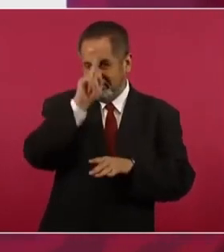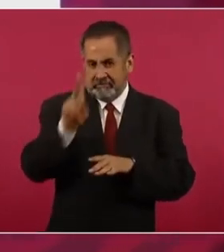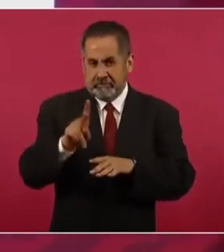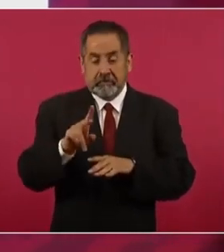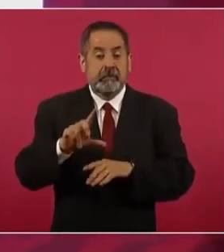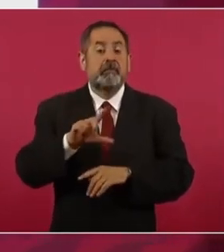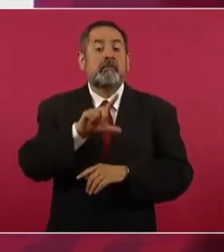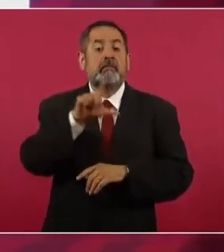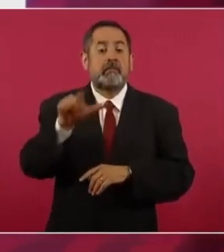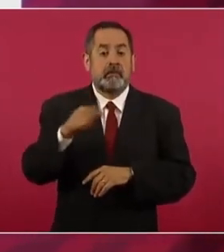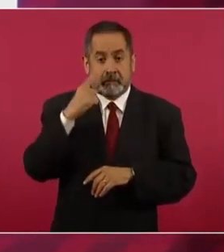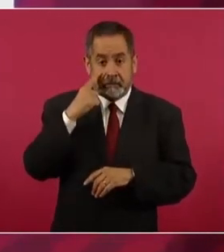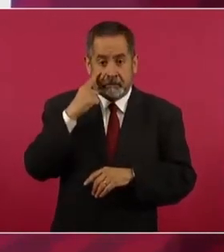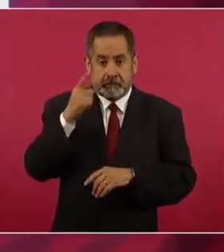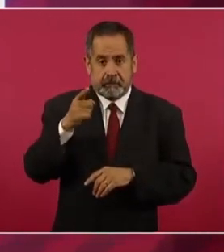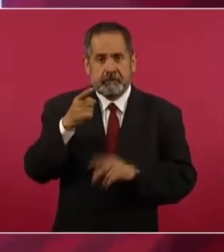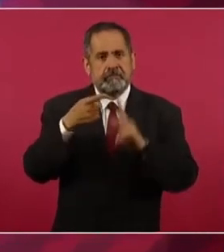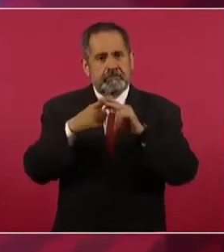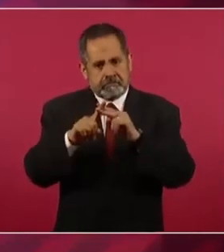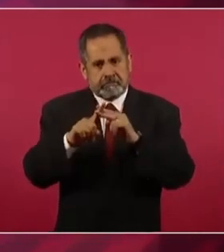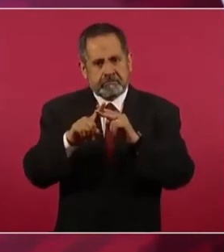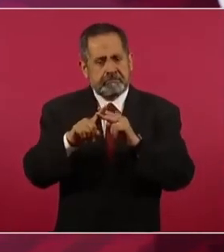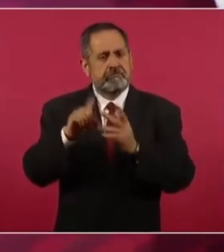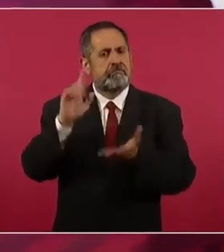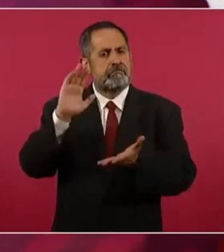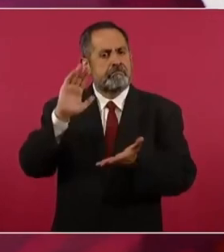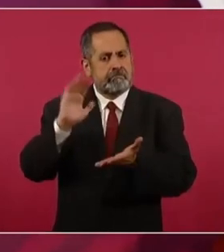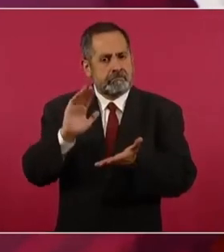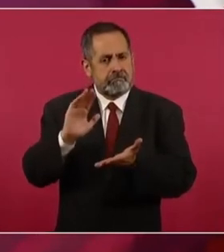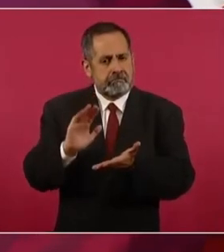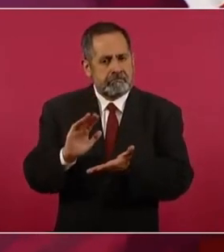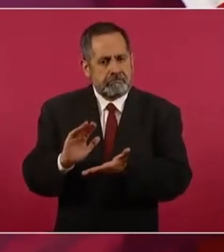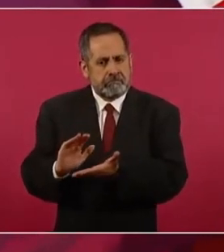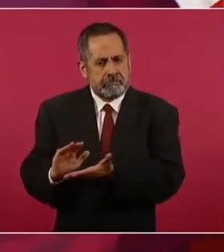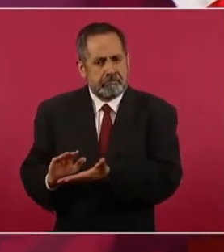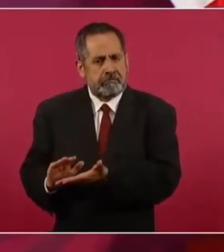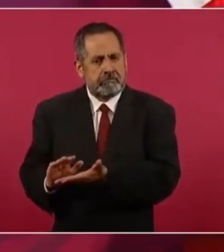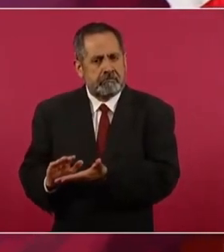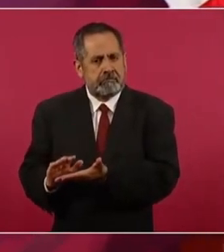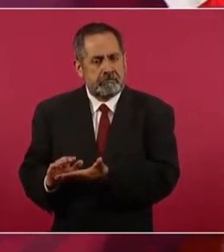Y aquí ya empezó a bajar. Y miren,